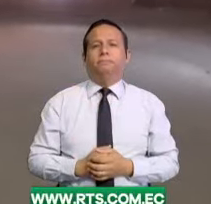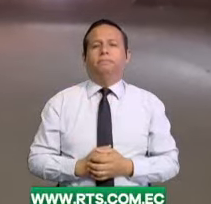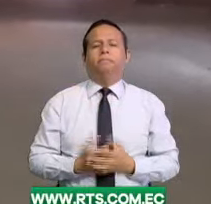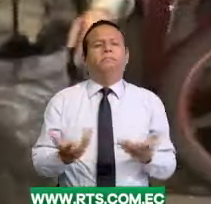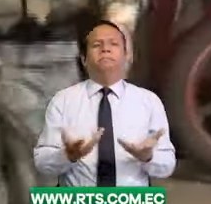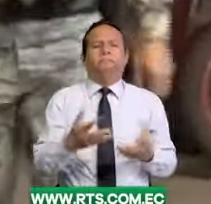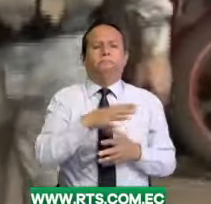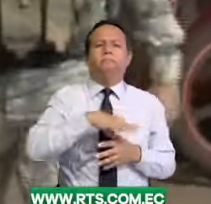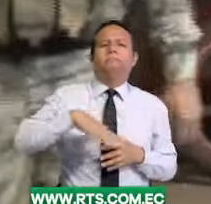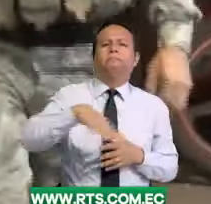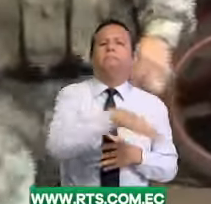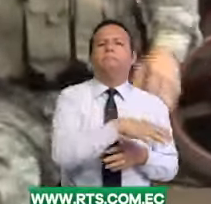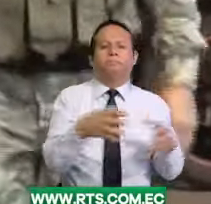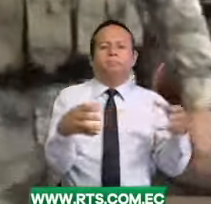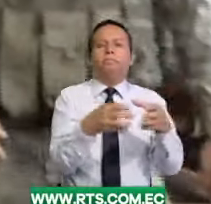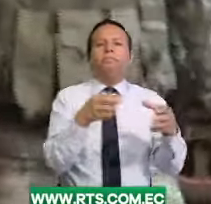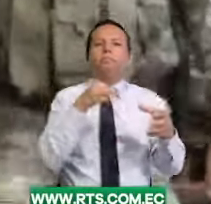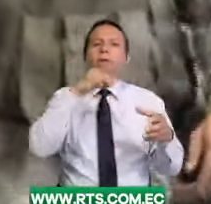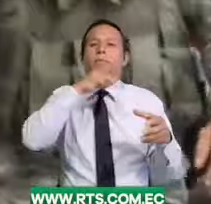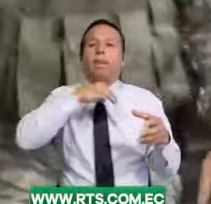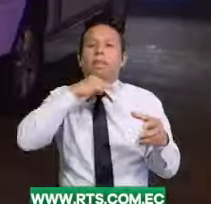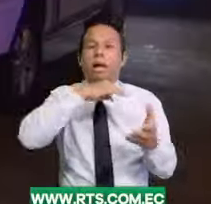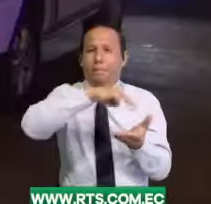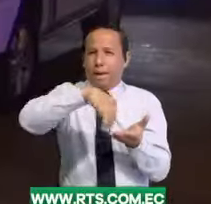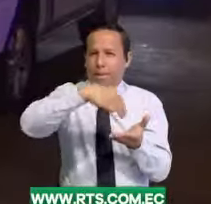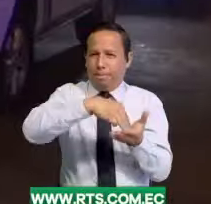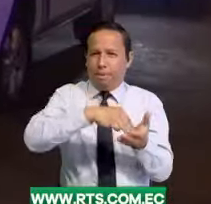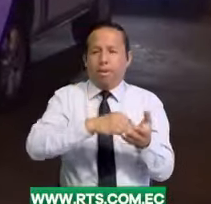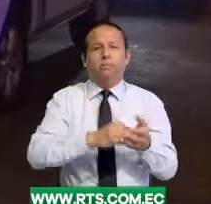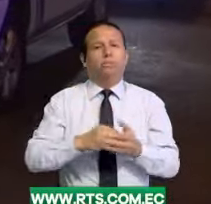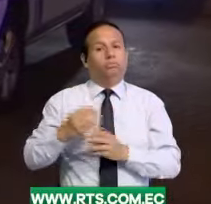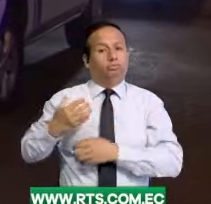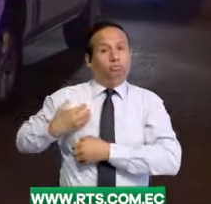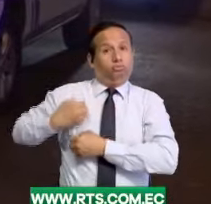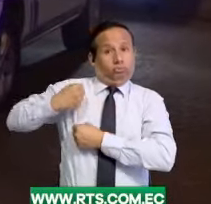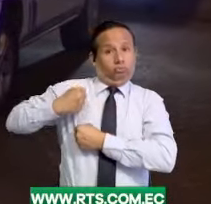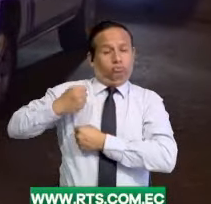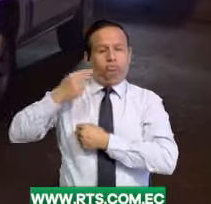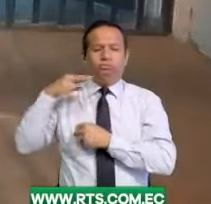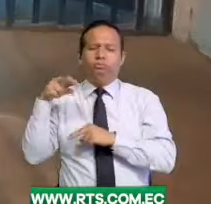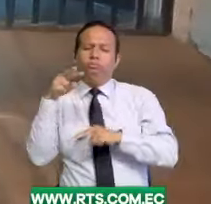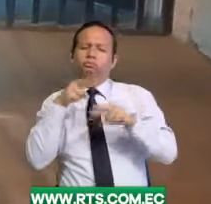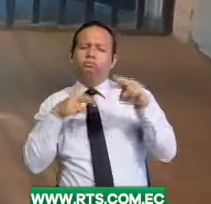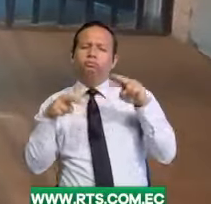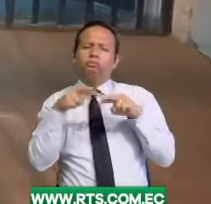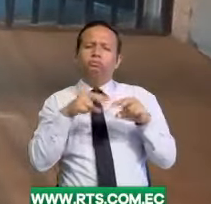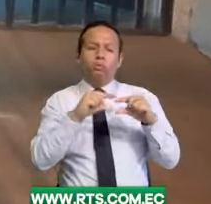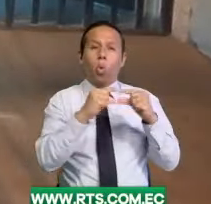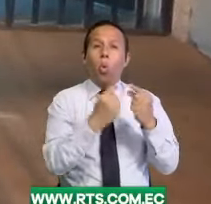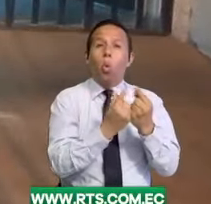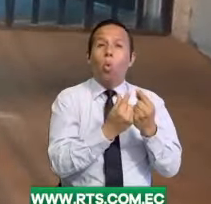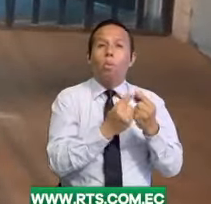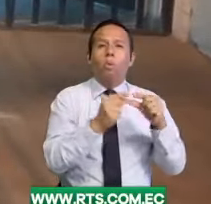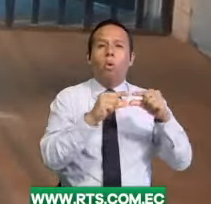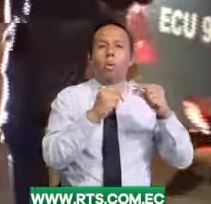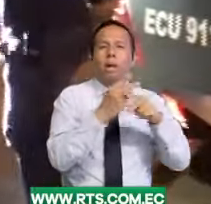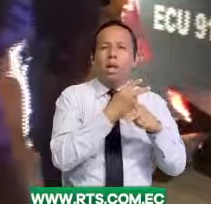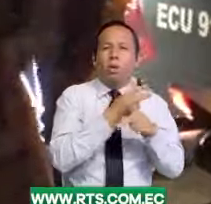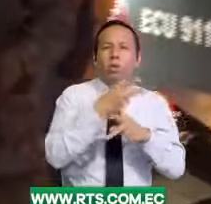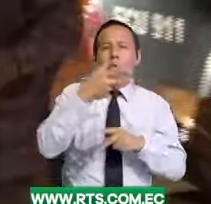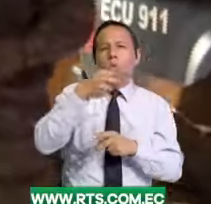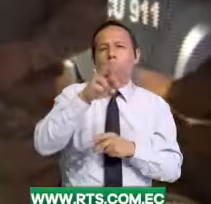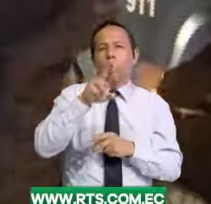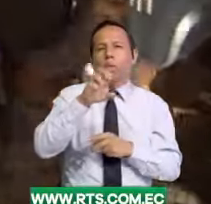Operaban en el sector La Pradera de Manta, en la provincia de Manabí. El bloque de seguridad le seguía la pista a una presunta célula de los choneros que tenía su centro